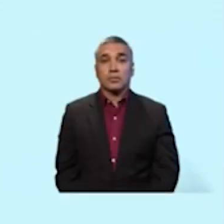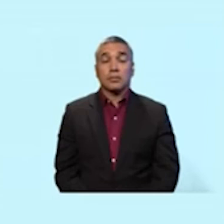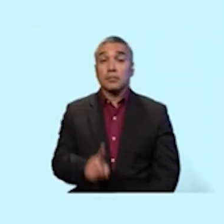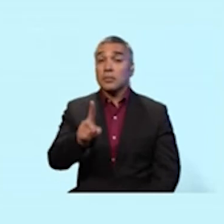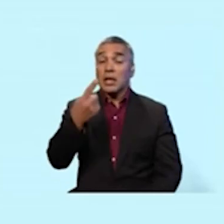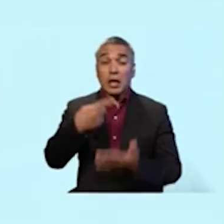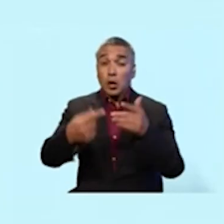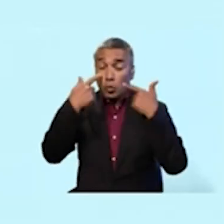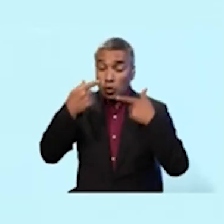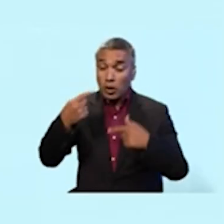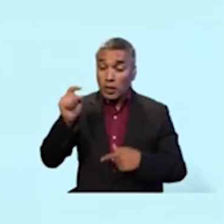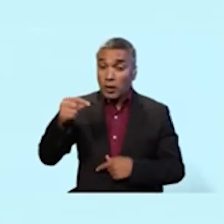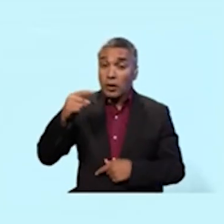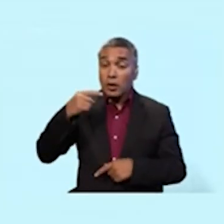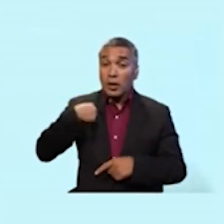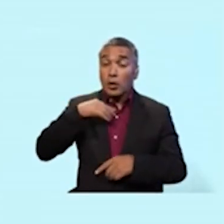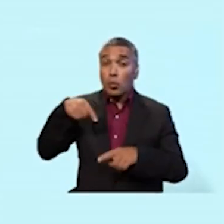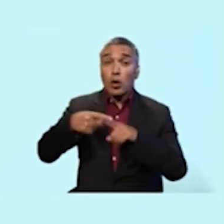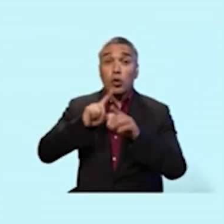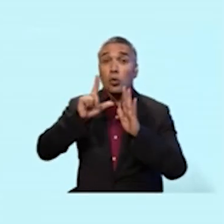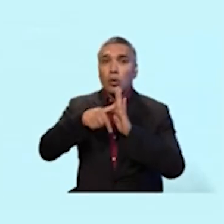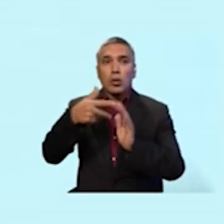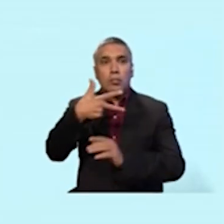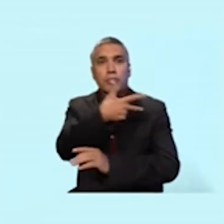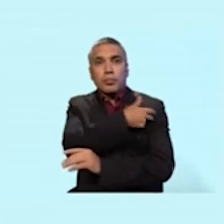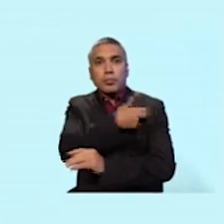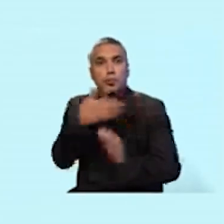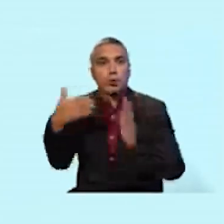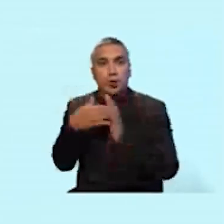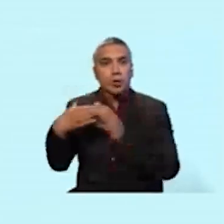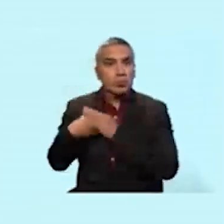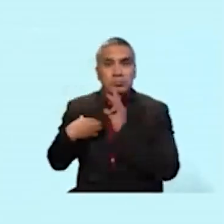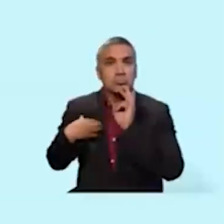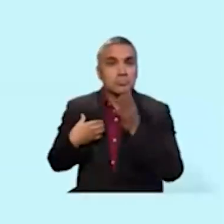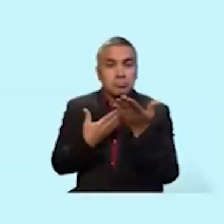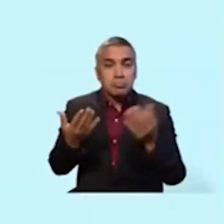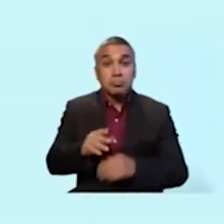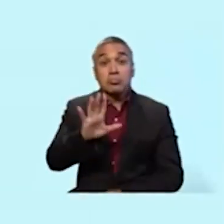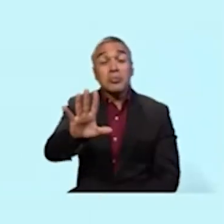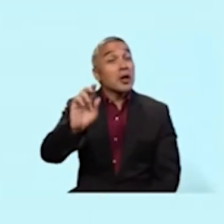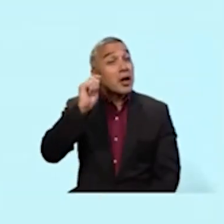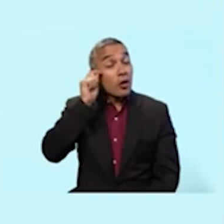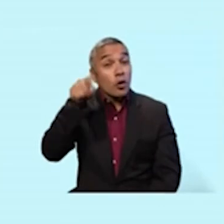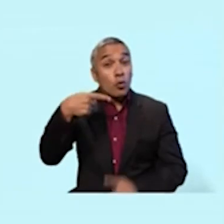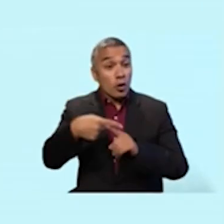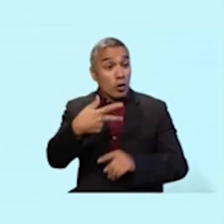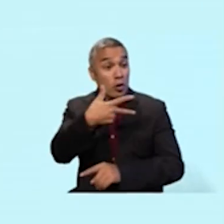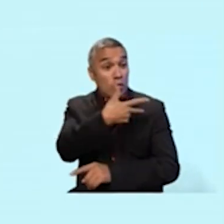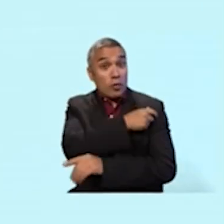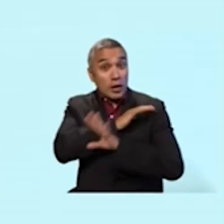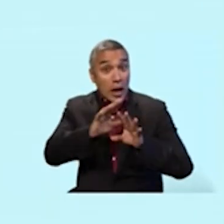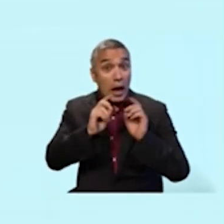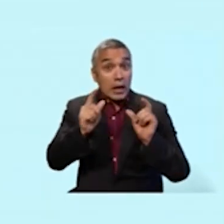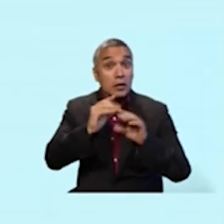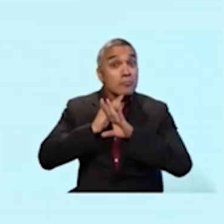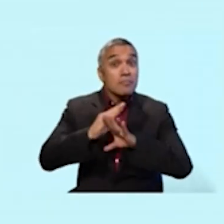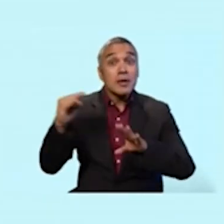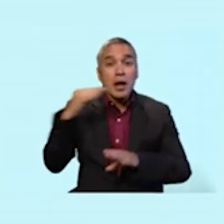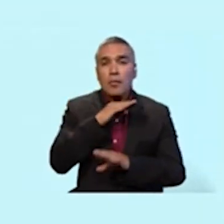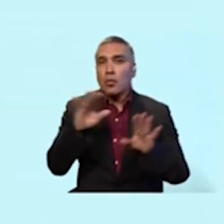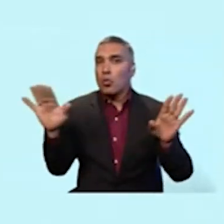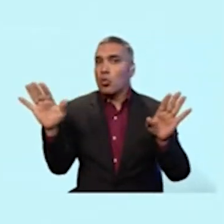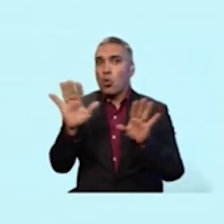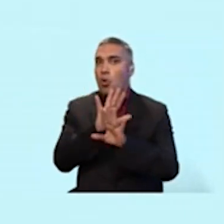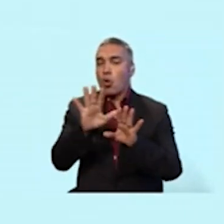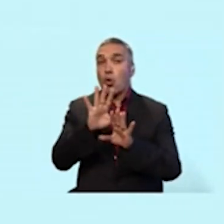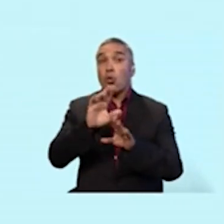¿Qué cuidados debo tener después de recibir la vacuna para COVID-19? Recuerda que la vacuna no brinda protección inmediata ni